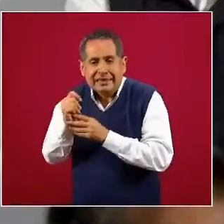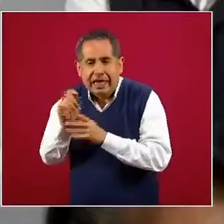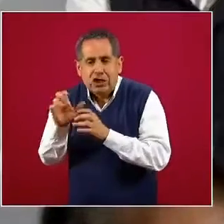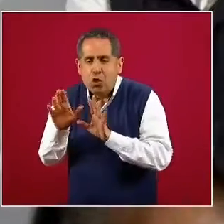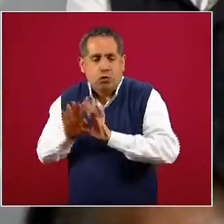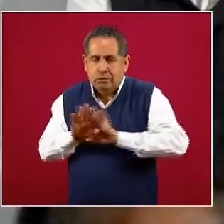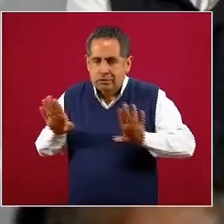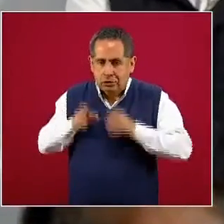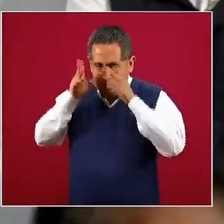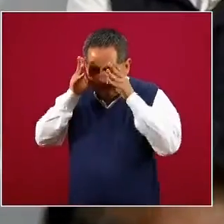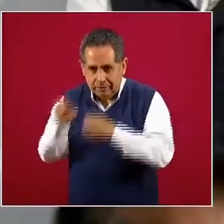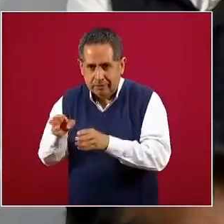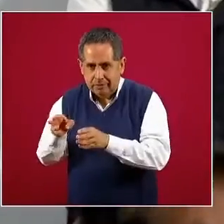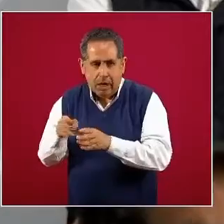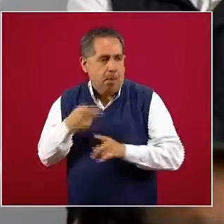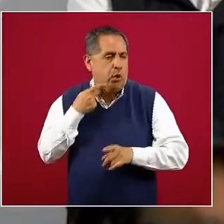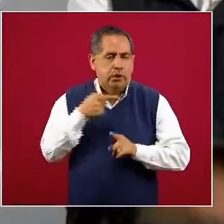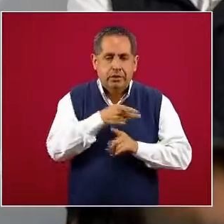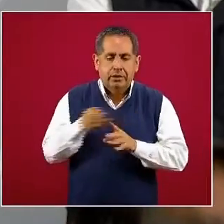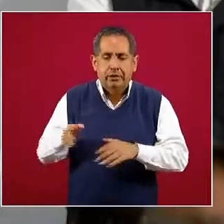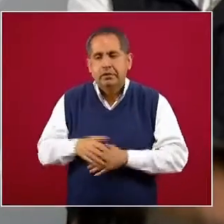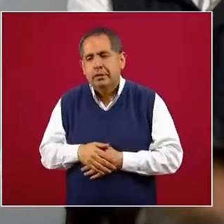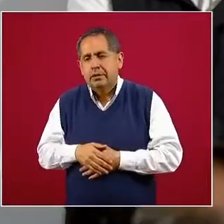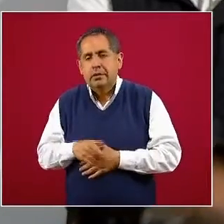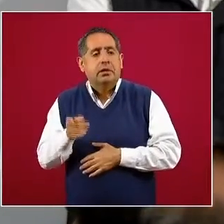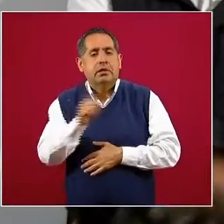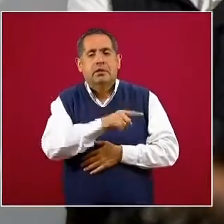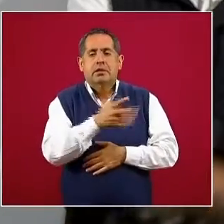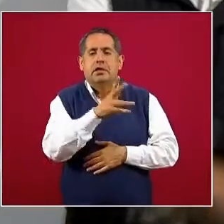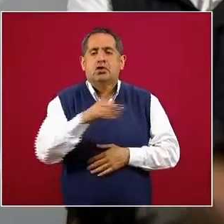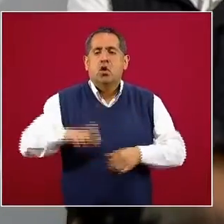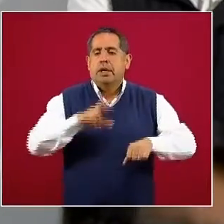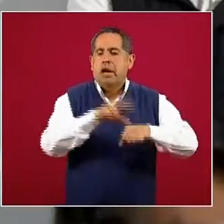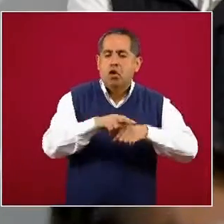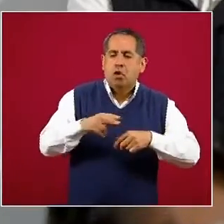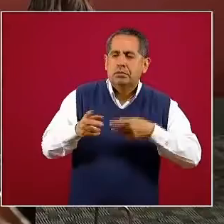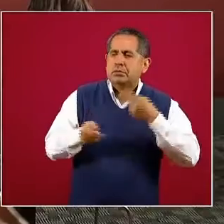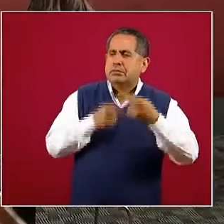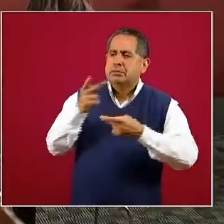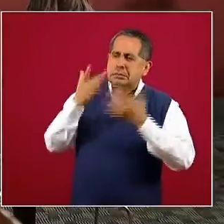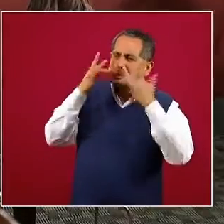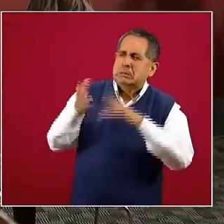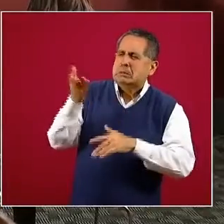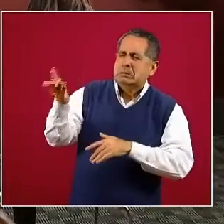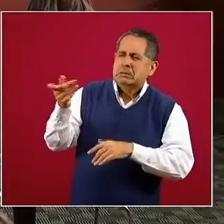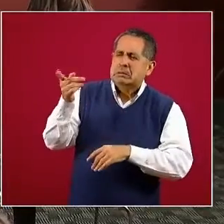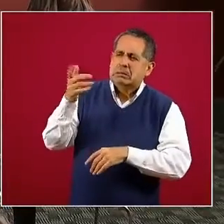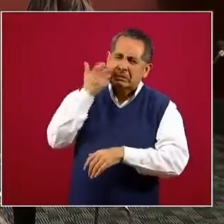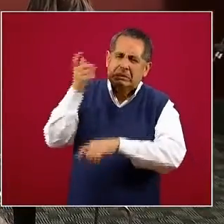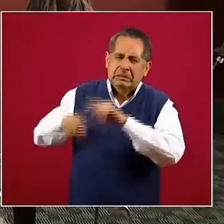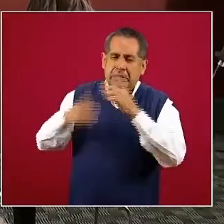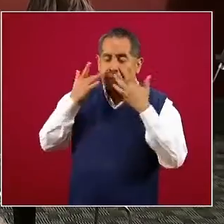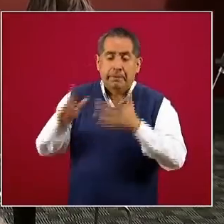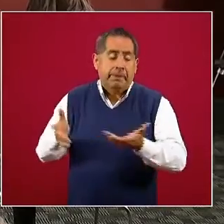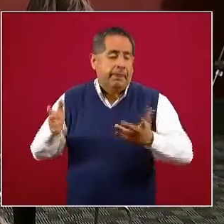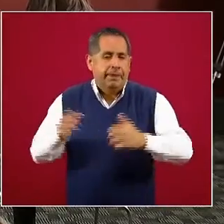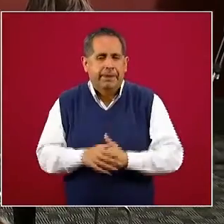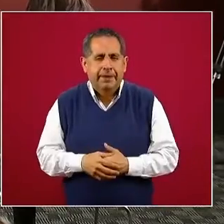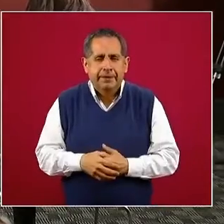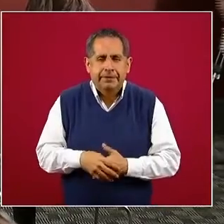de la Salud y Panamericana de la Salud. Ya hicimos una comunión y hay que